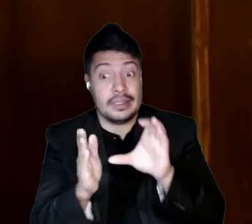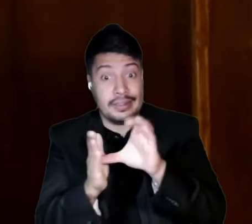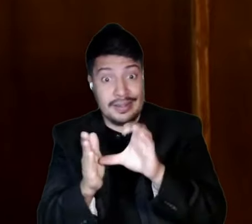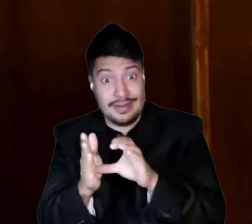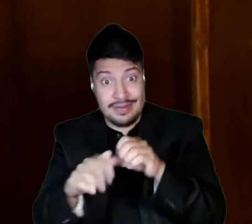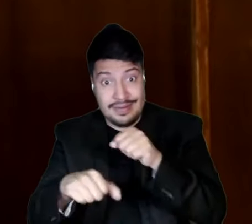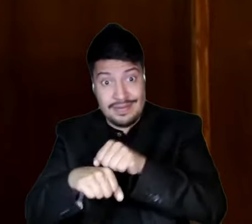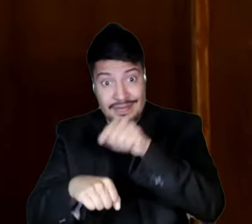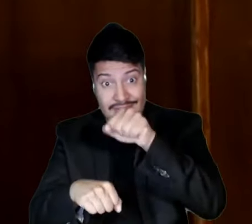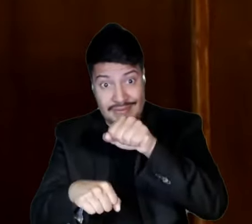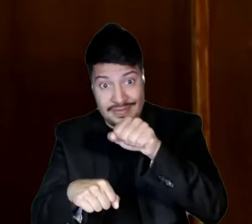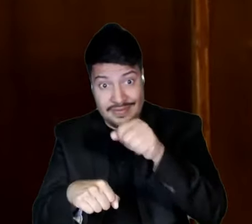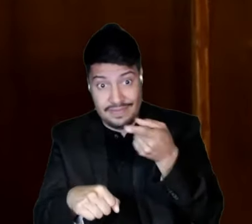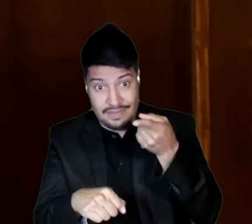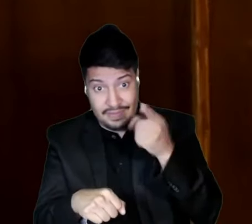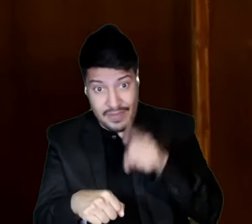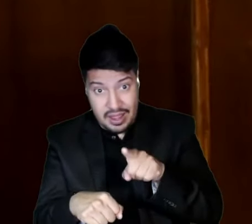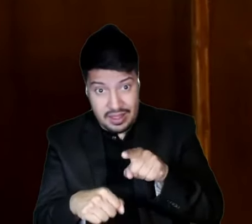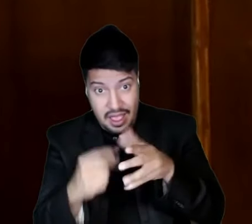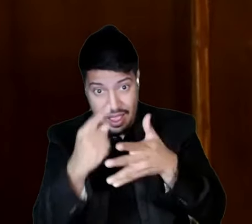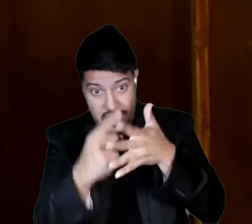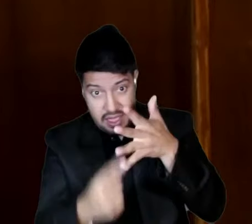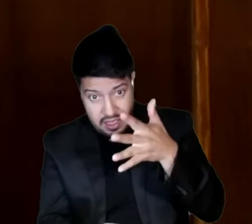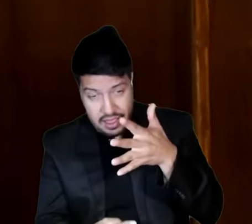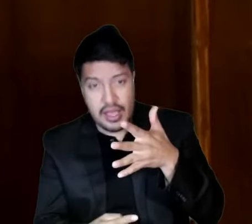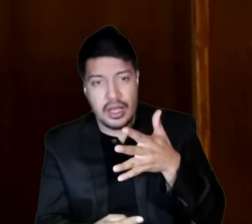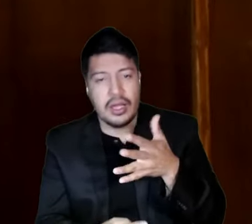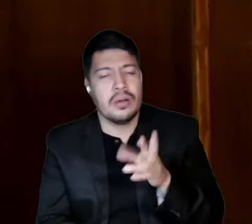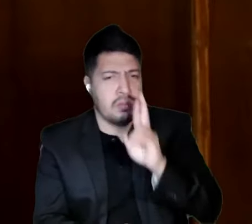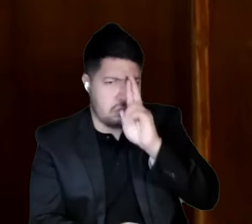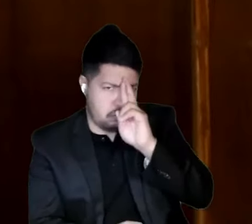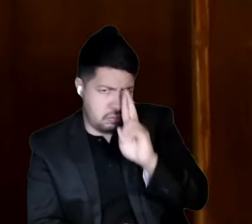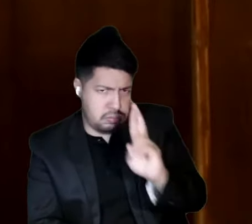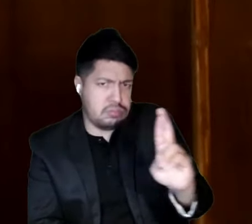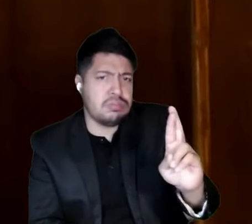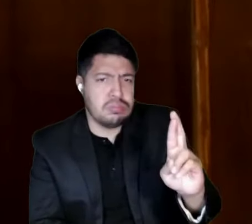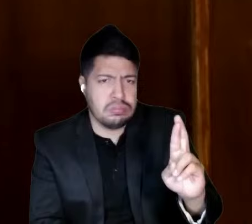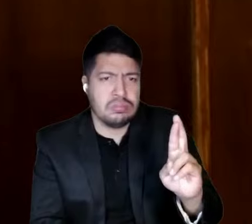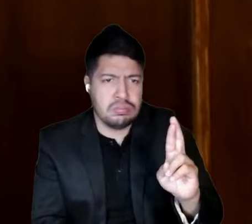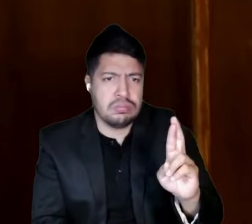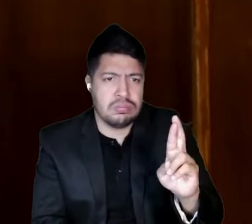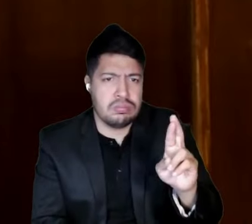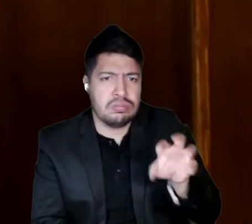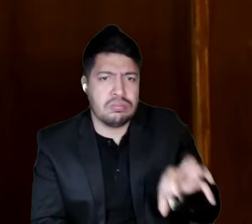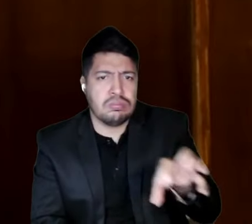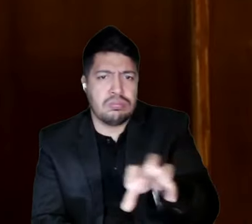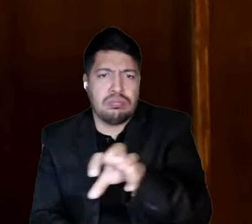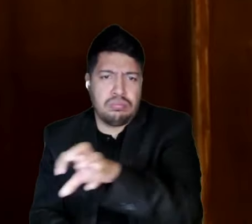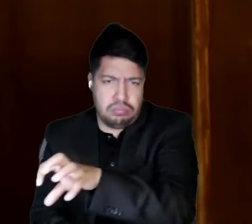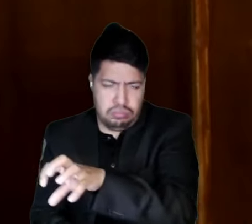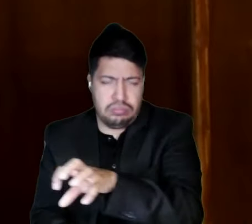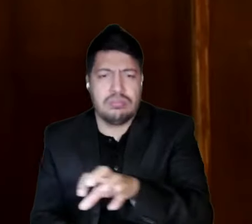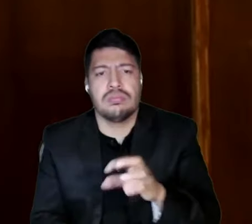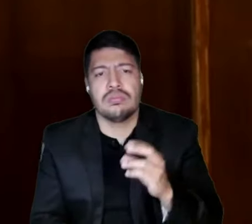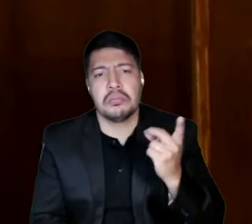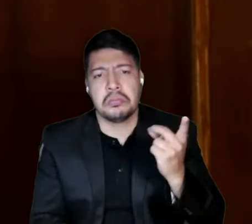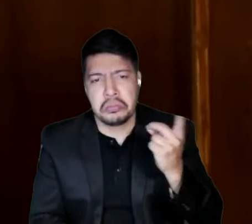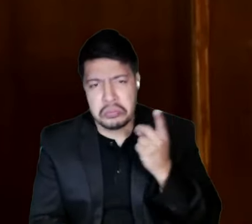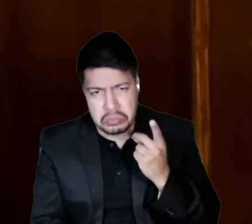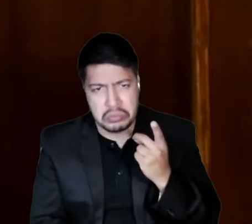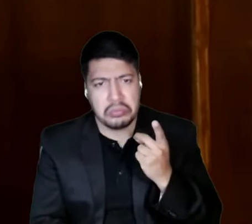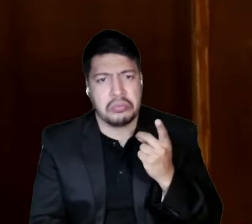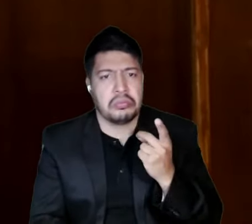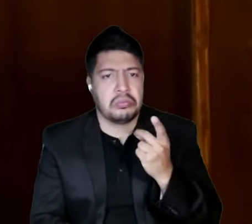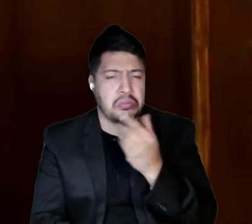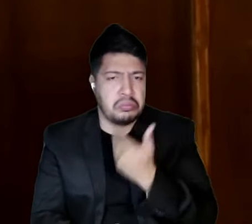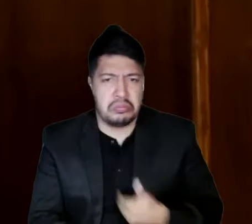legales aplicables se ha dado el mayor respeto institucional y participación a los poderes legislativo y judicial para sumarse a esta tarea